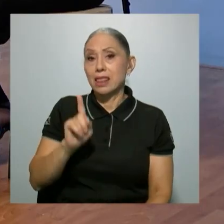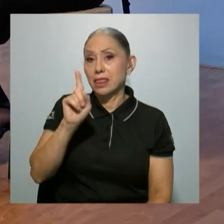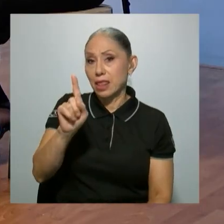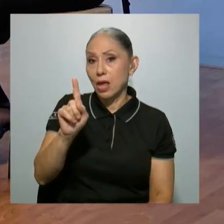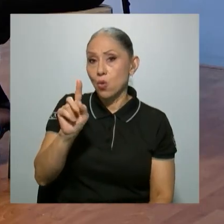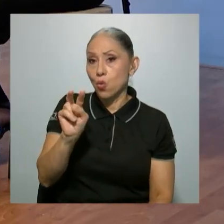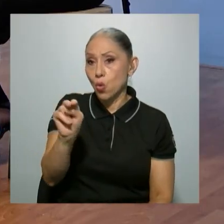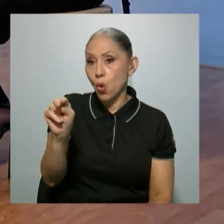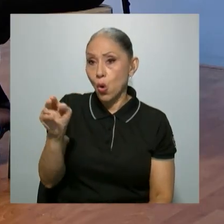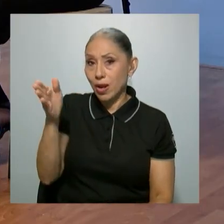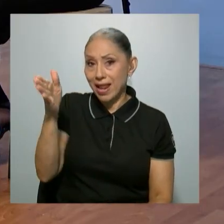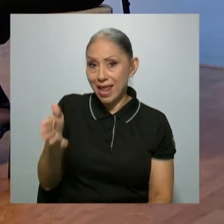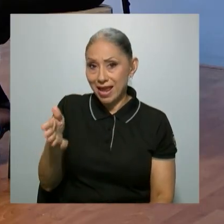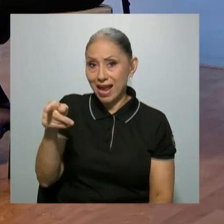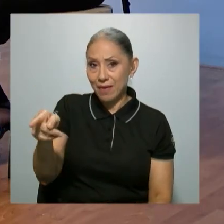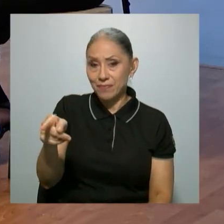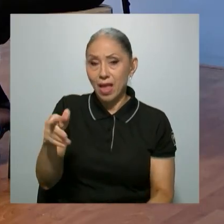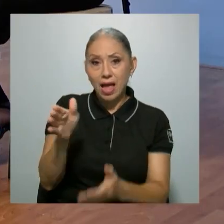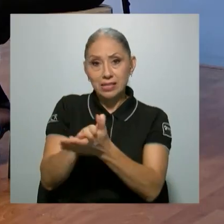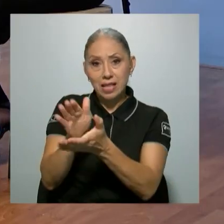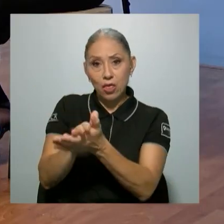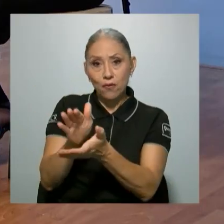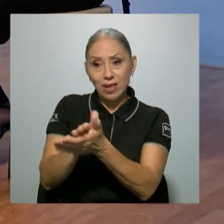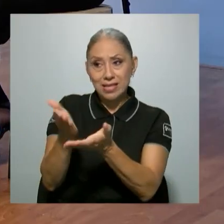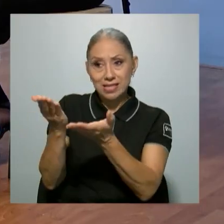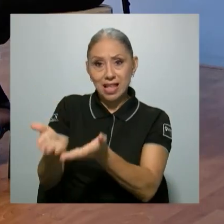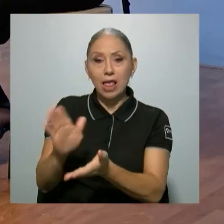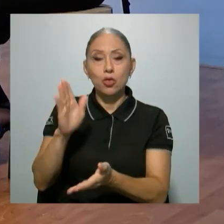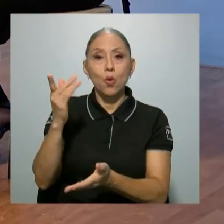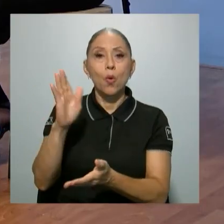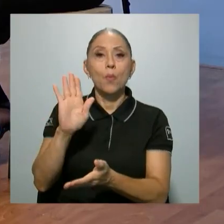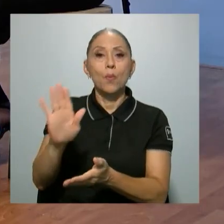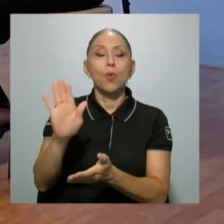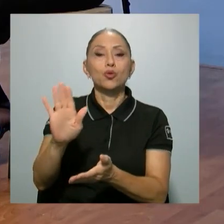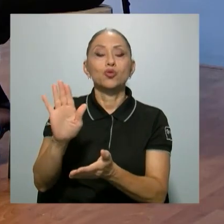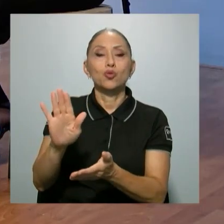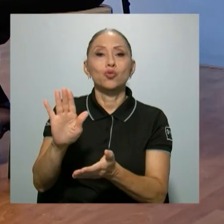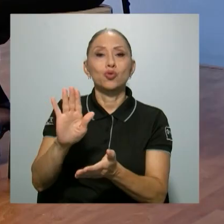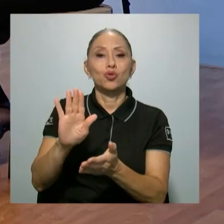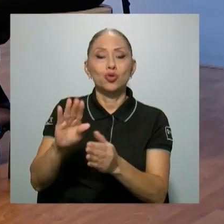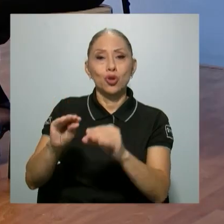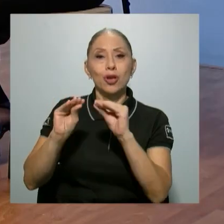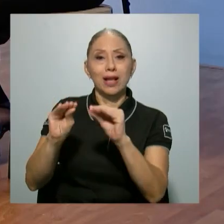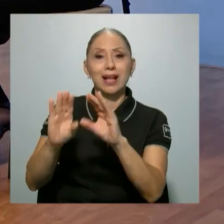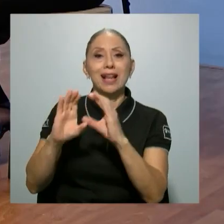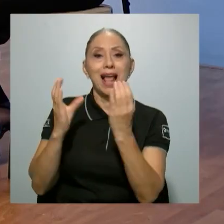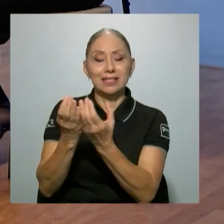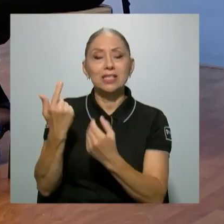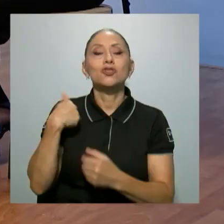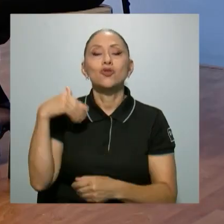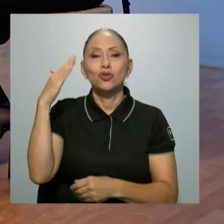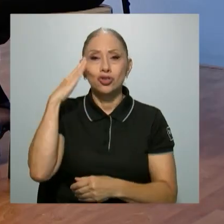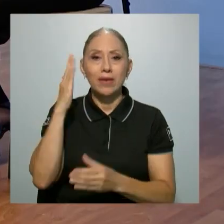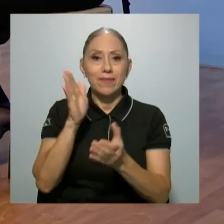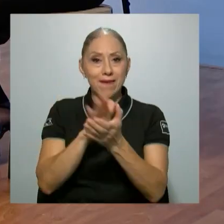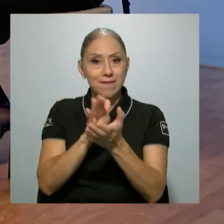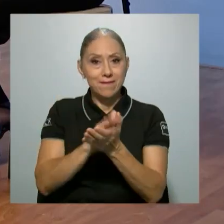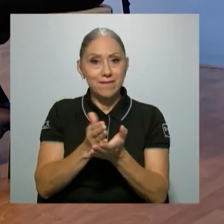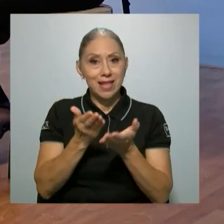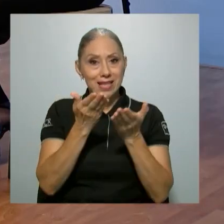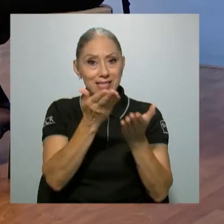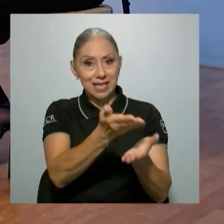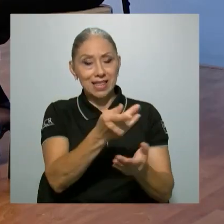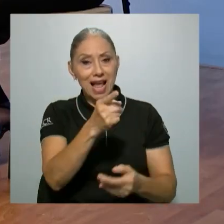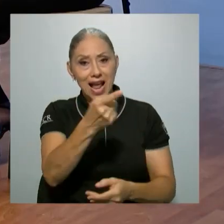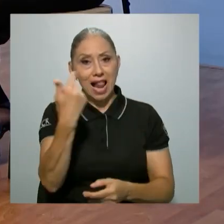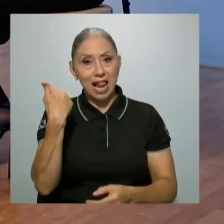le han estado felicitando por las clases que da, yo sé que lo felicitan a él por la estupenda docencia